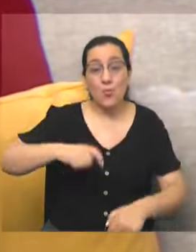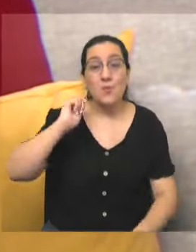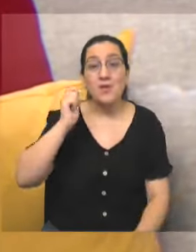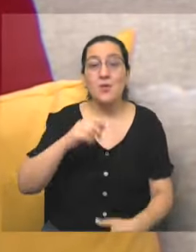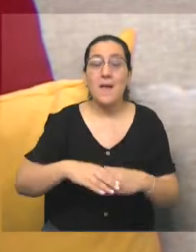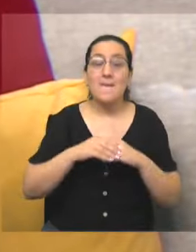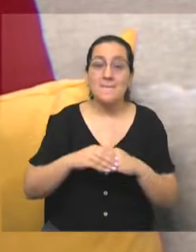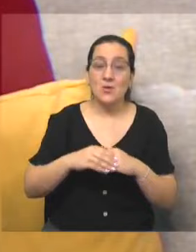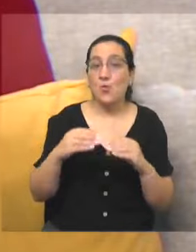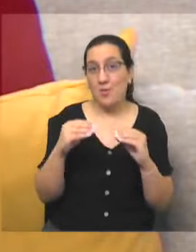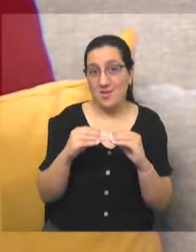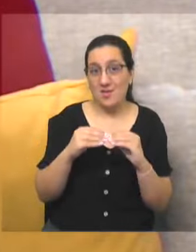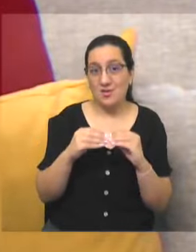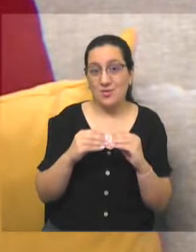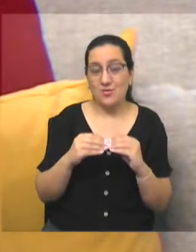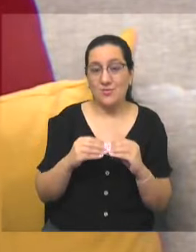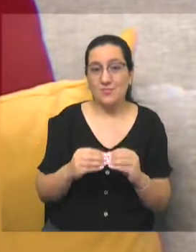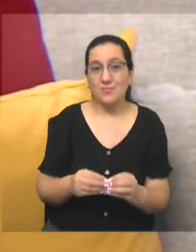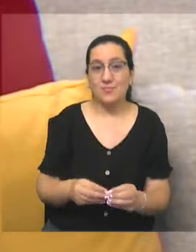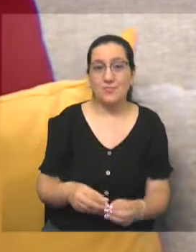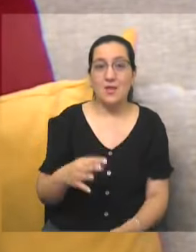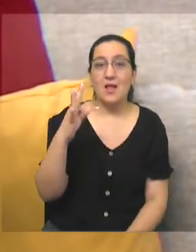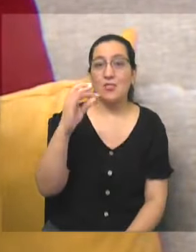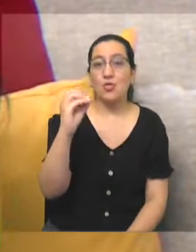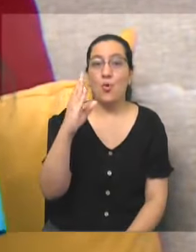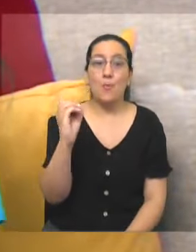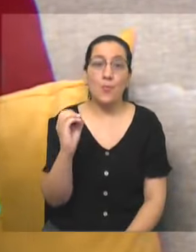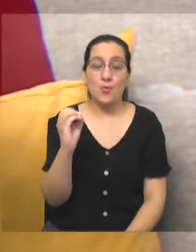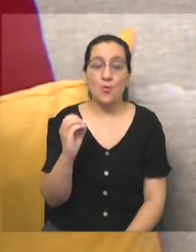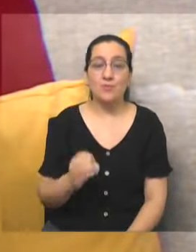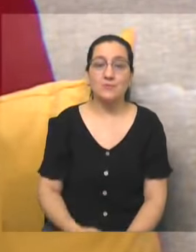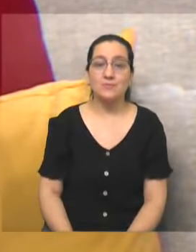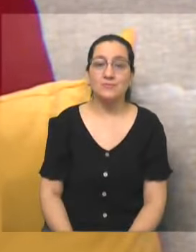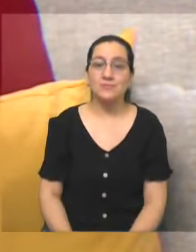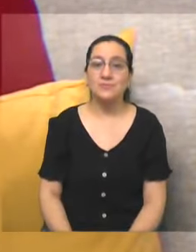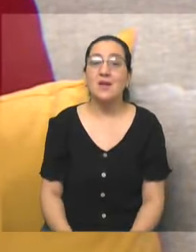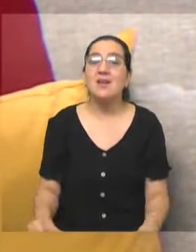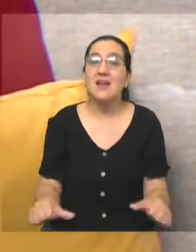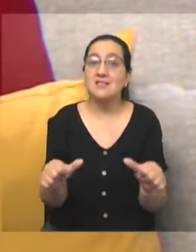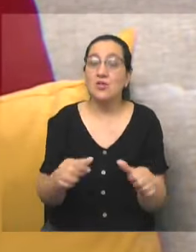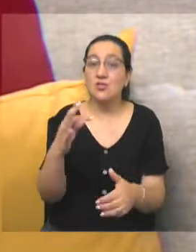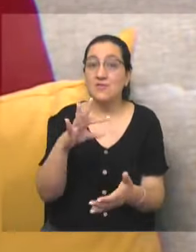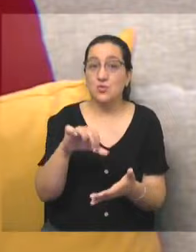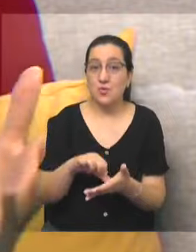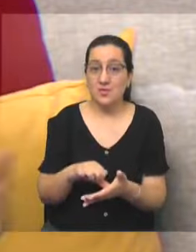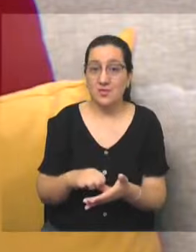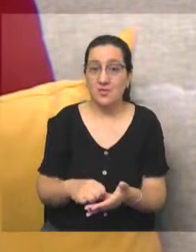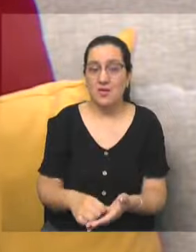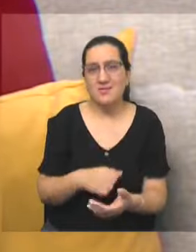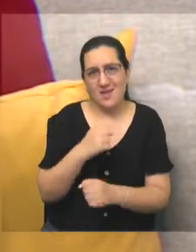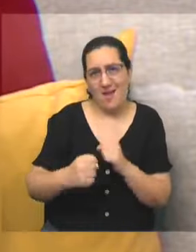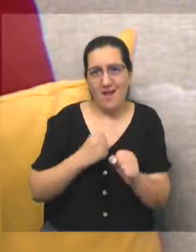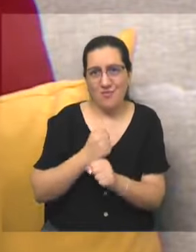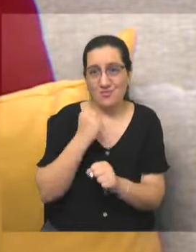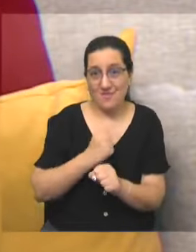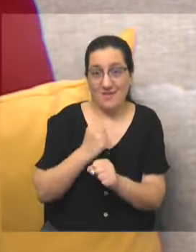amigo de la casa, un compañero genial, el Topo, Fernando Domínguez, realizador de TV Ciudad. Desde hace muchísimos